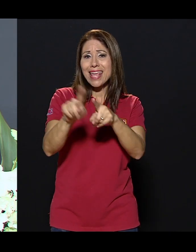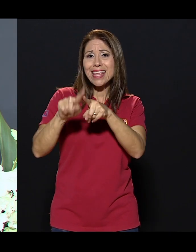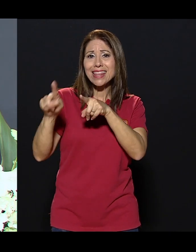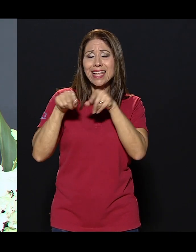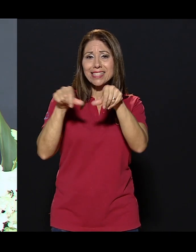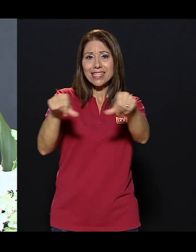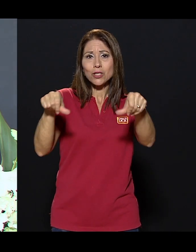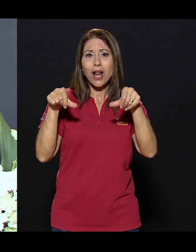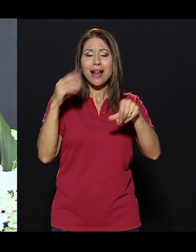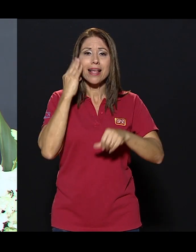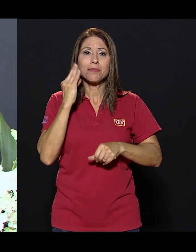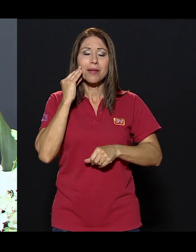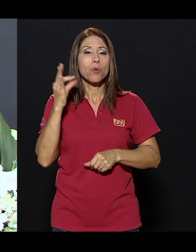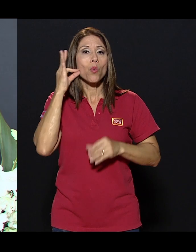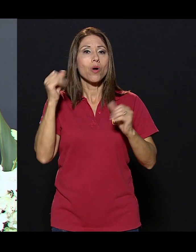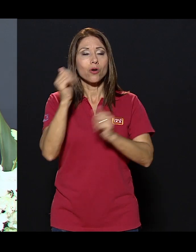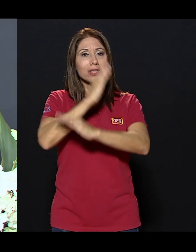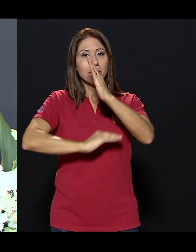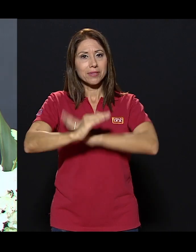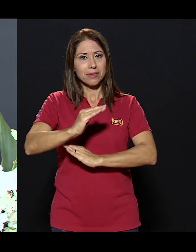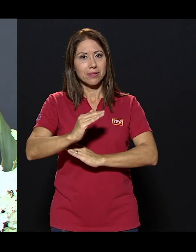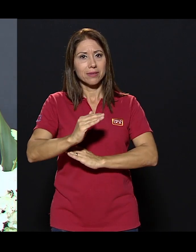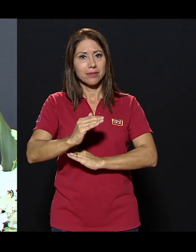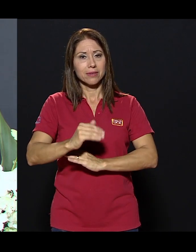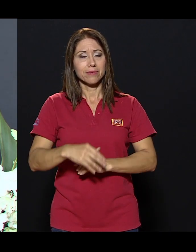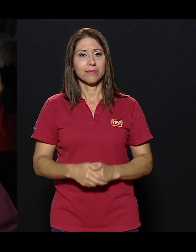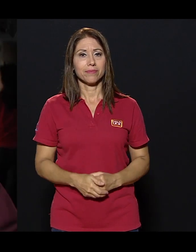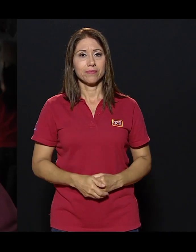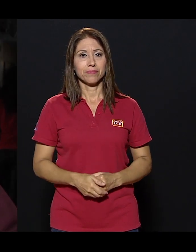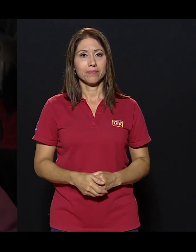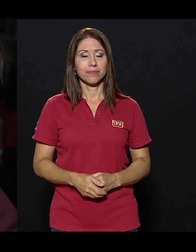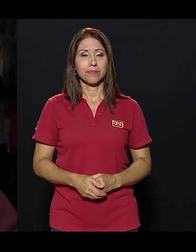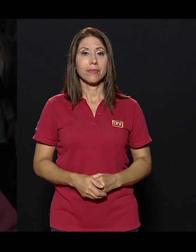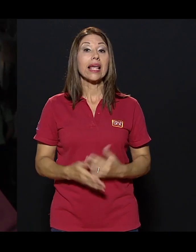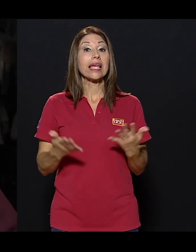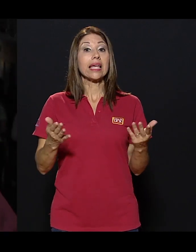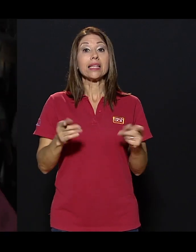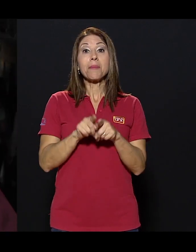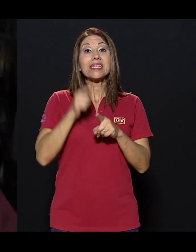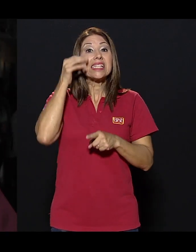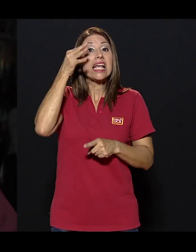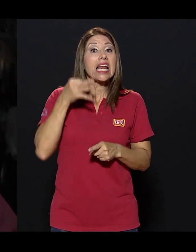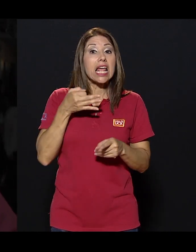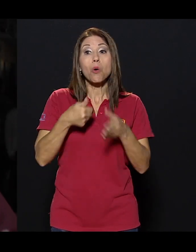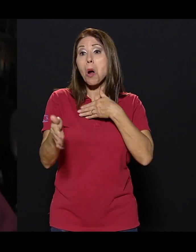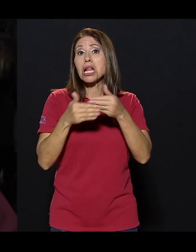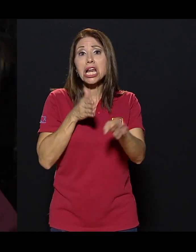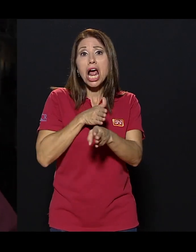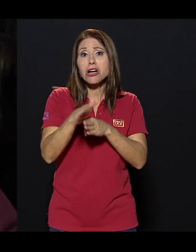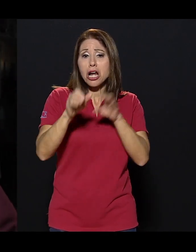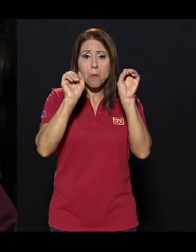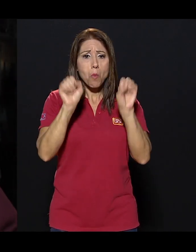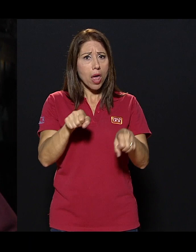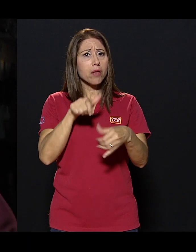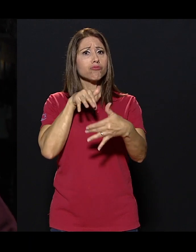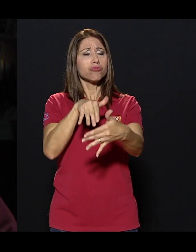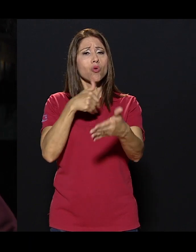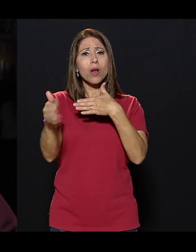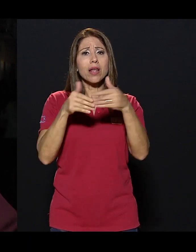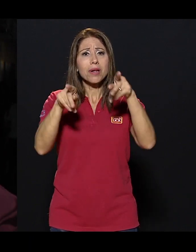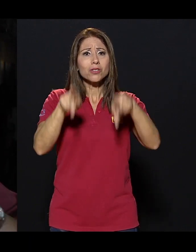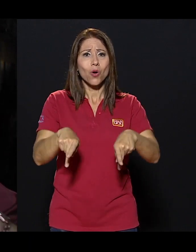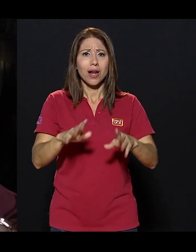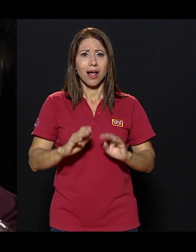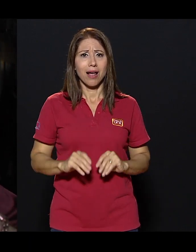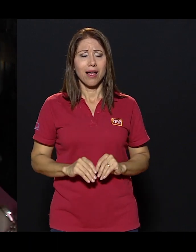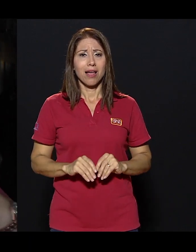interseccional que experimentan las mujeres con discapacidad. Y pasa por creerse que cualquier carrera es posible para cualquier persona